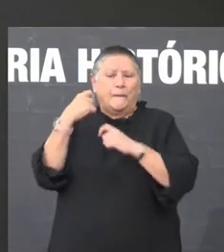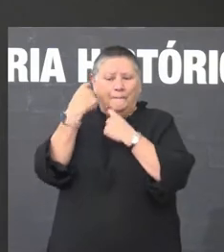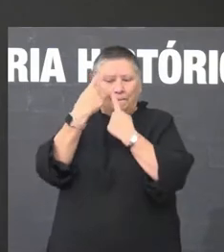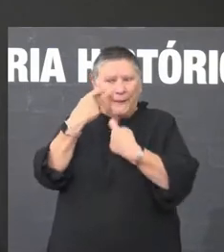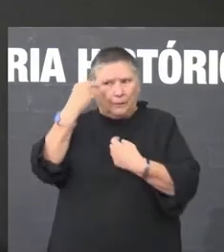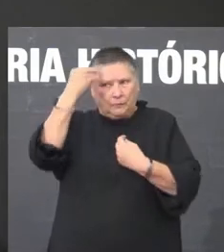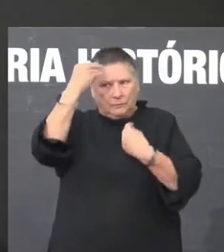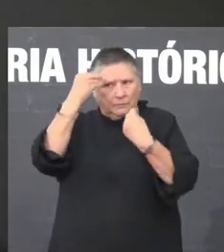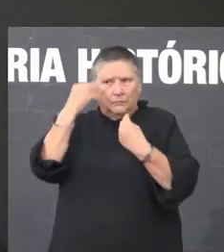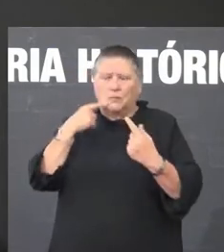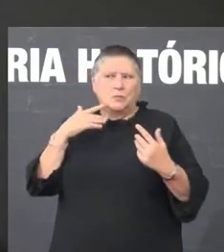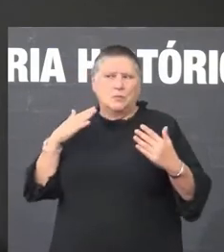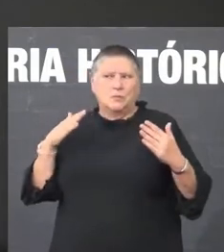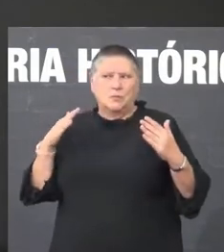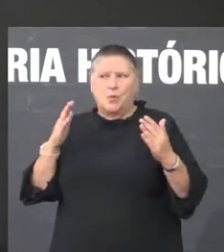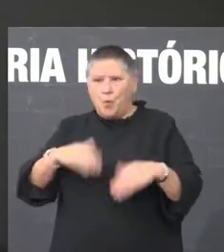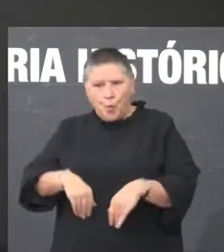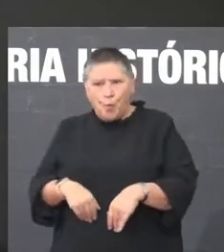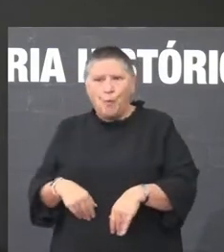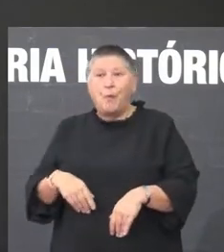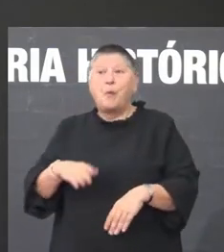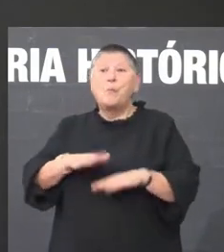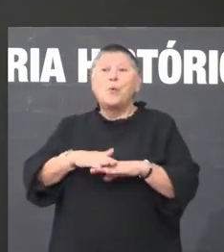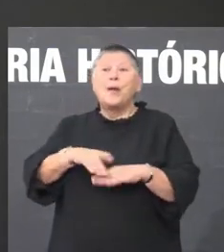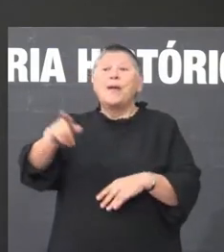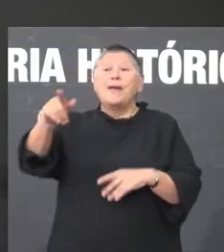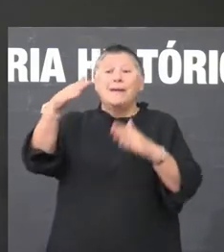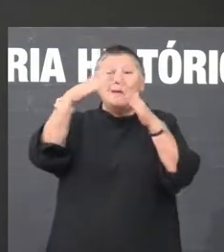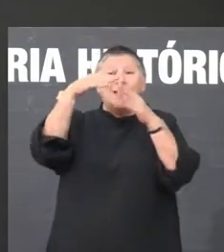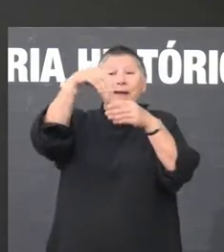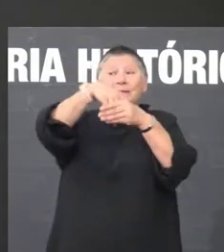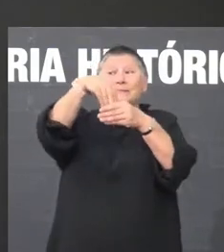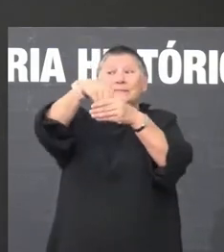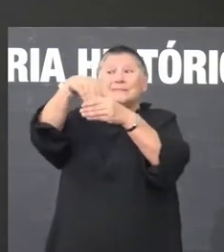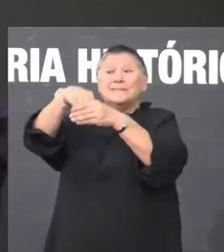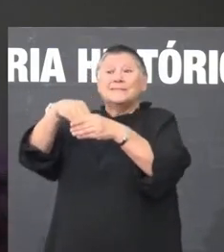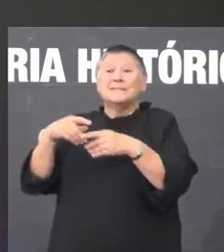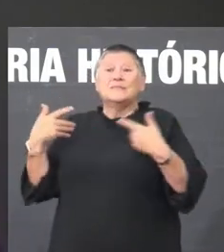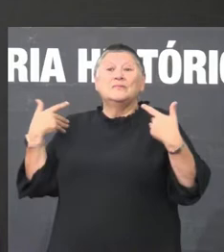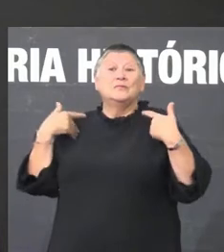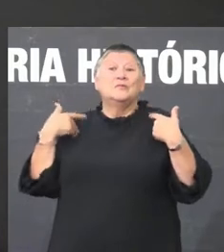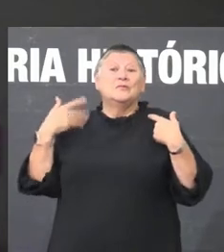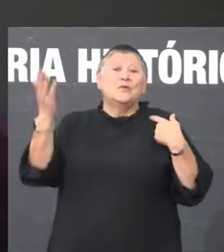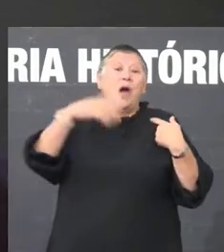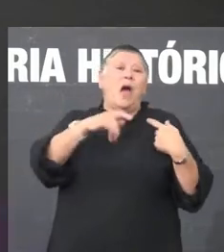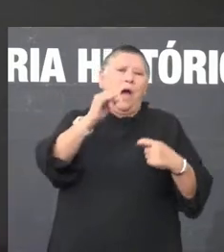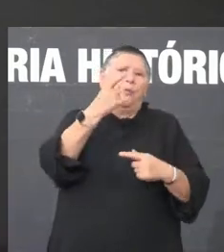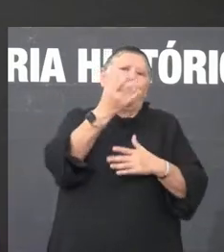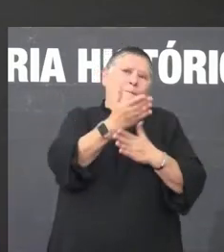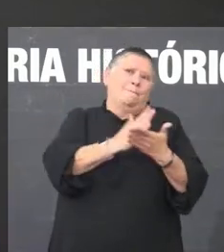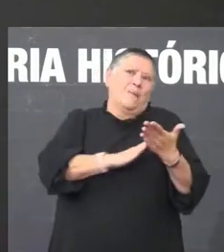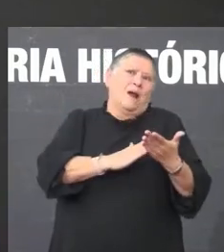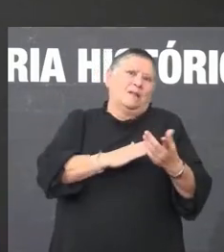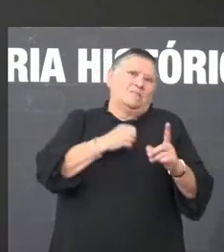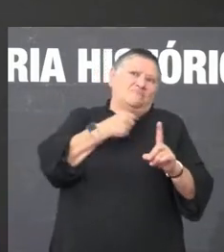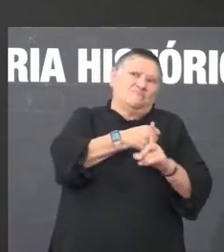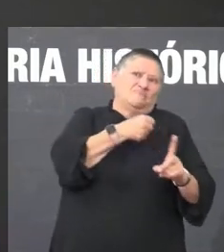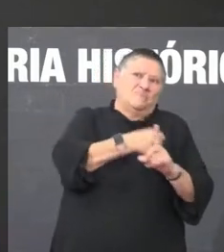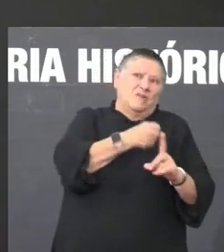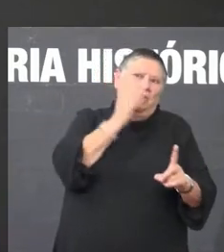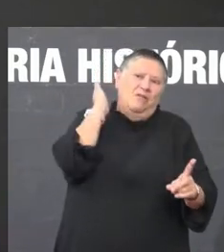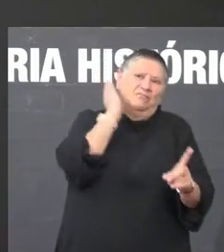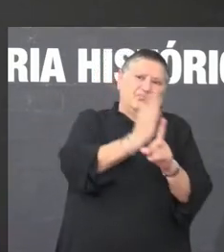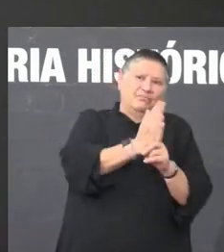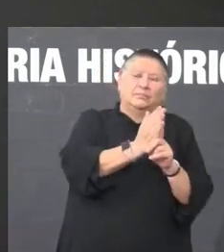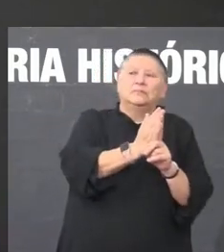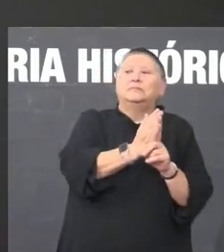ni como no lo han pasado en su casa, bueno, evidentemente sí ha habido una parte represaliada, ¿no?